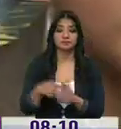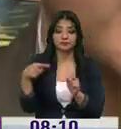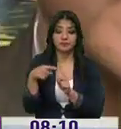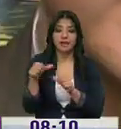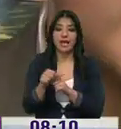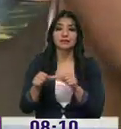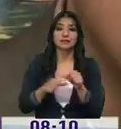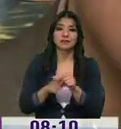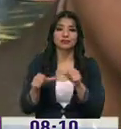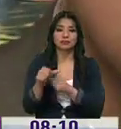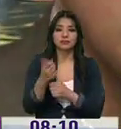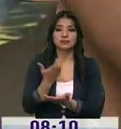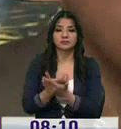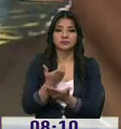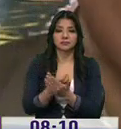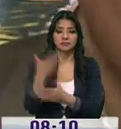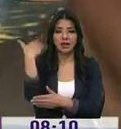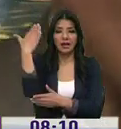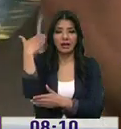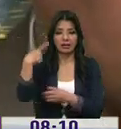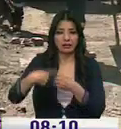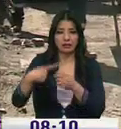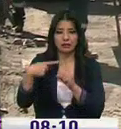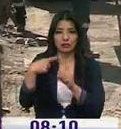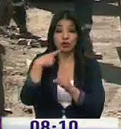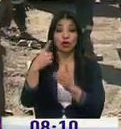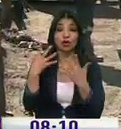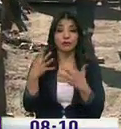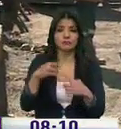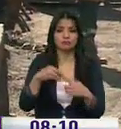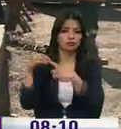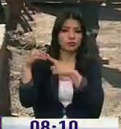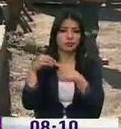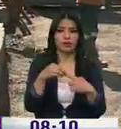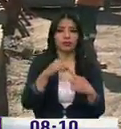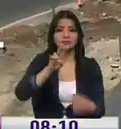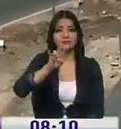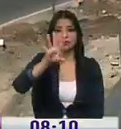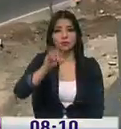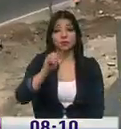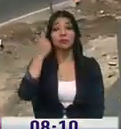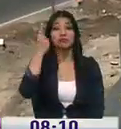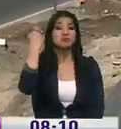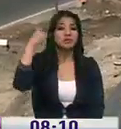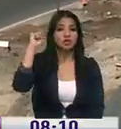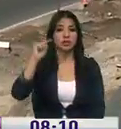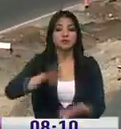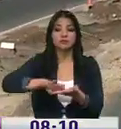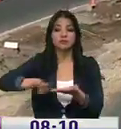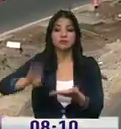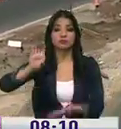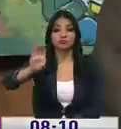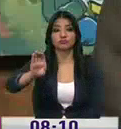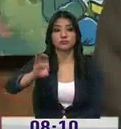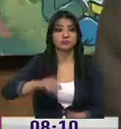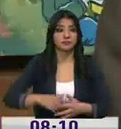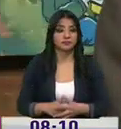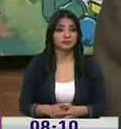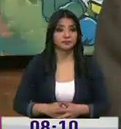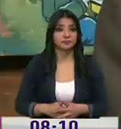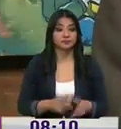económico de la alcaldía, explicó qué obras se priorizarán con los 751 millones restantes de esta proyección. El plan